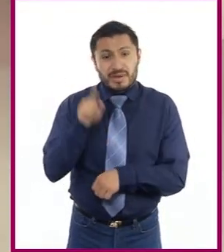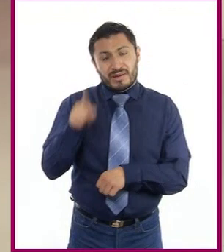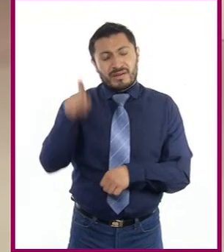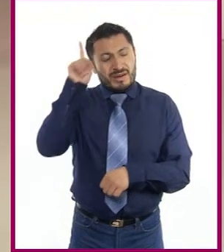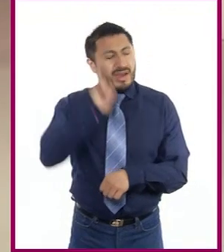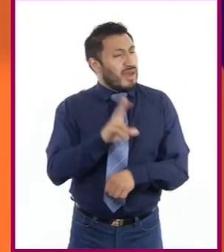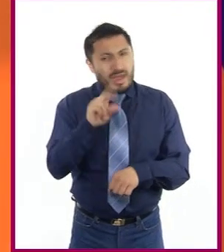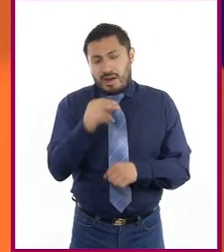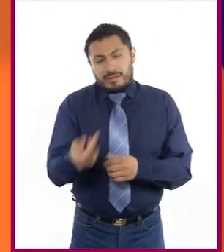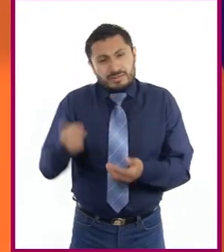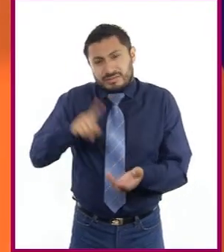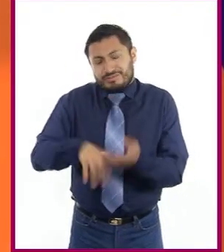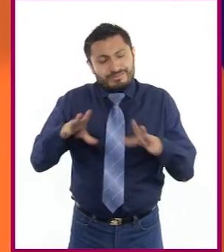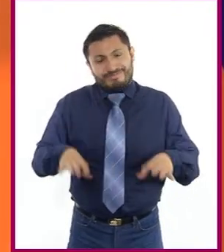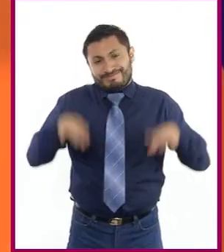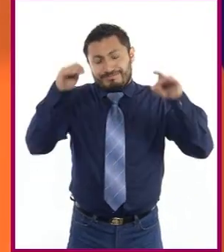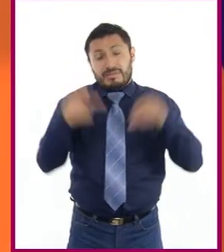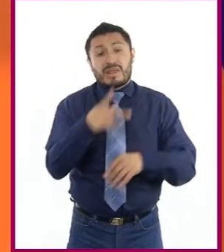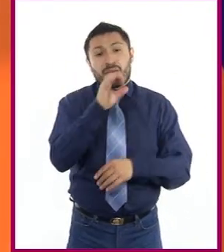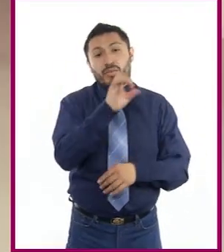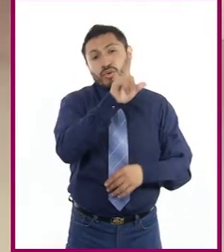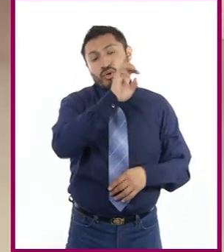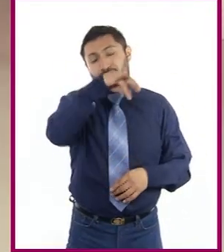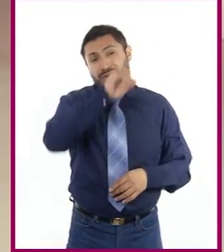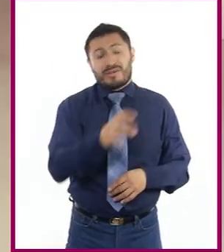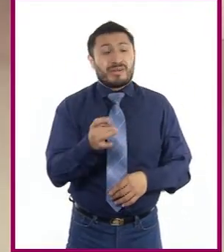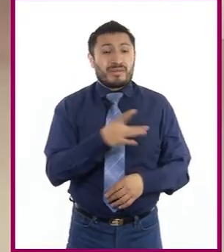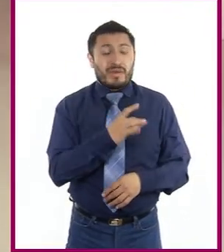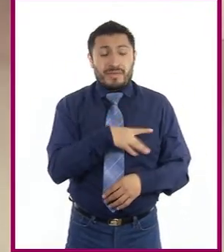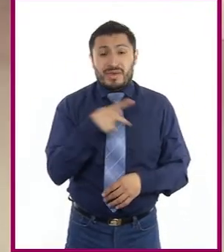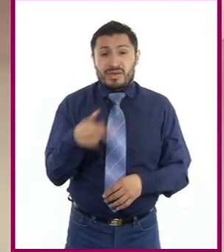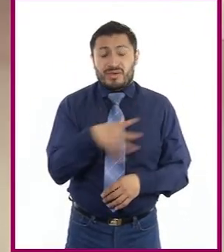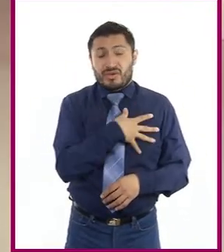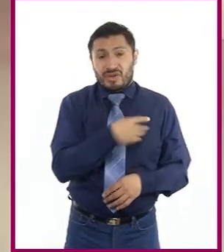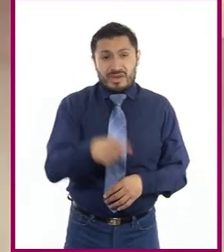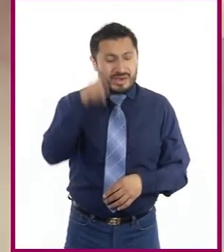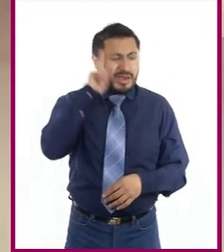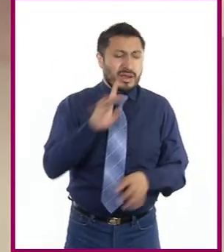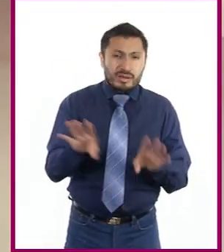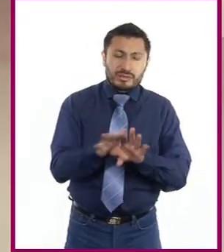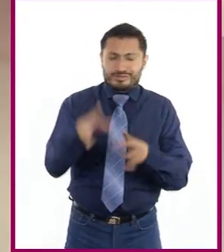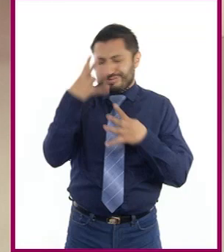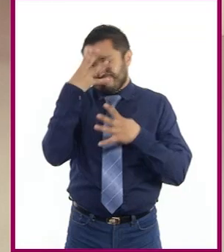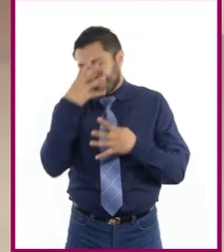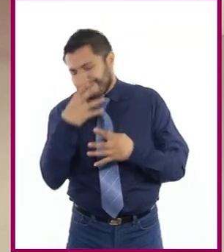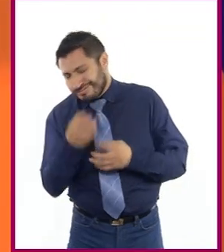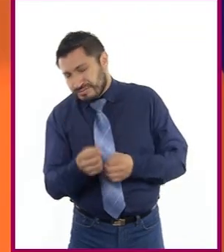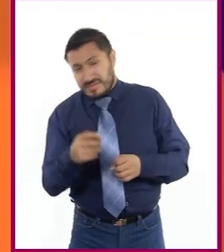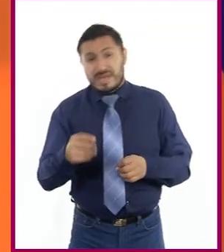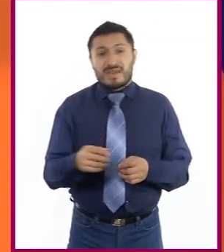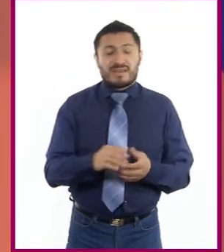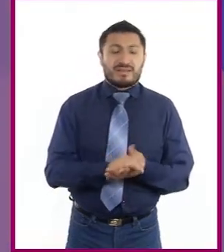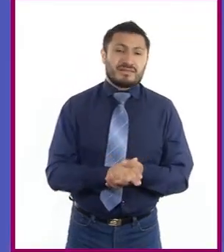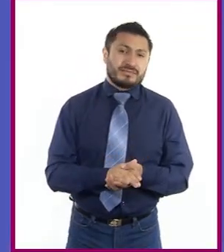realeza. Polonio teme que su hija sufra una terrible decepción y sea engañada por Hamlet.